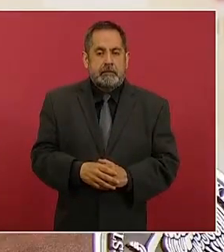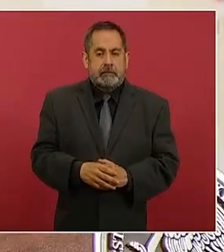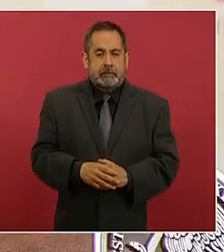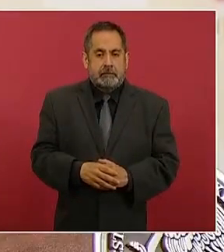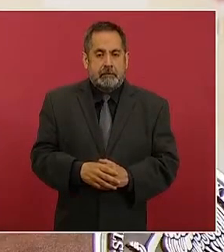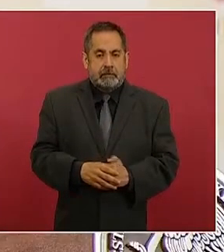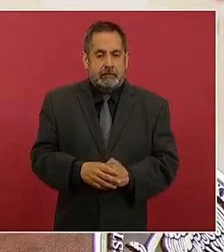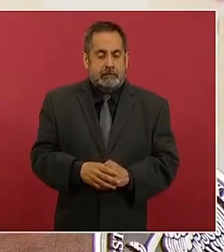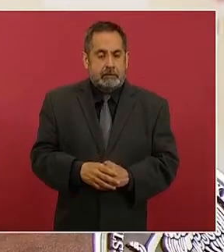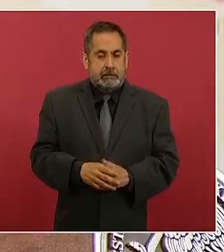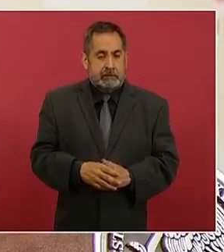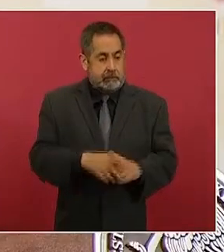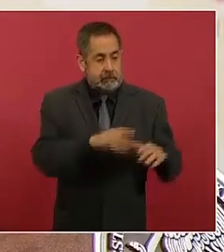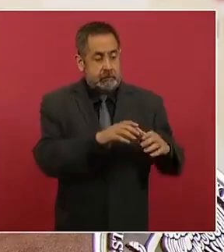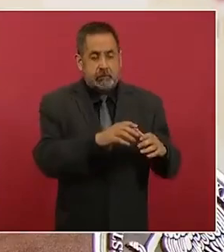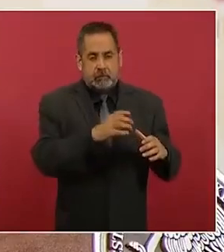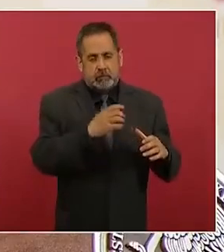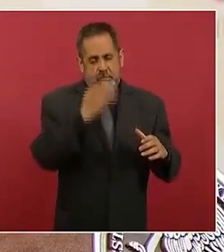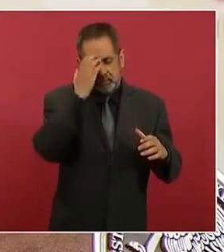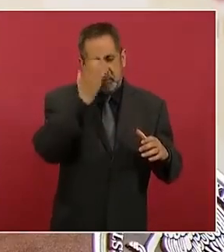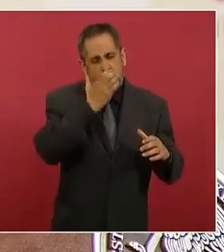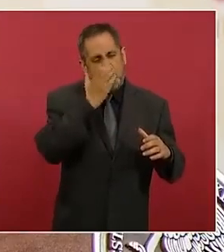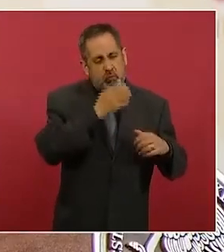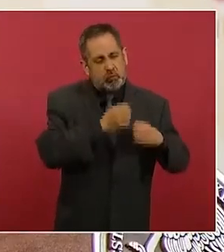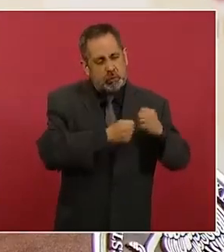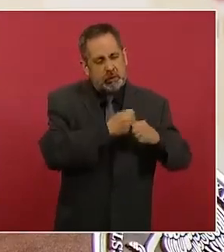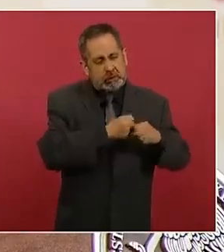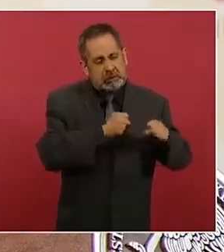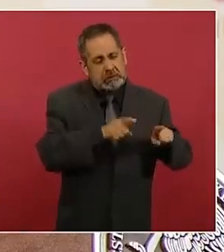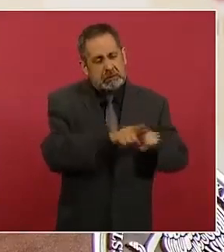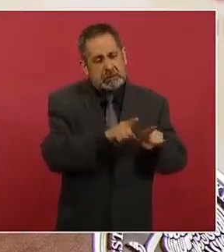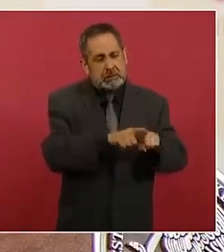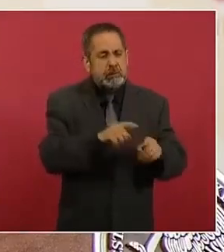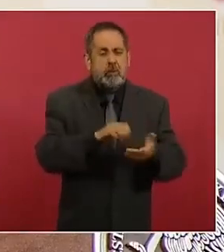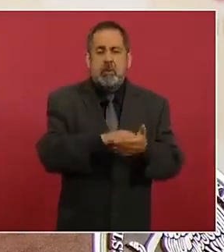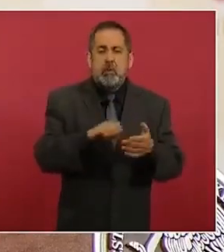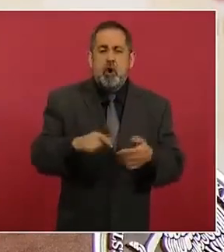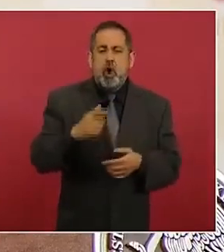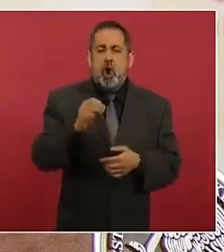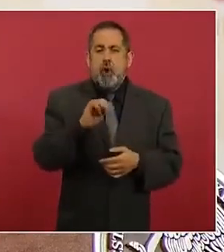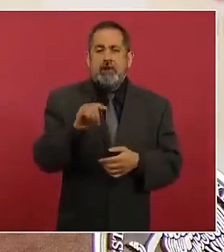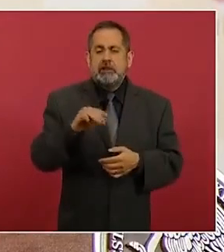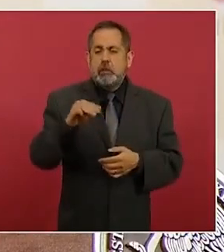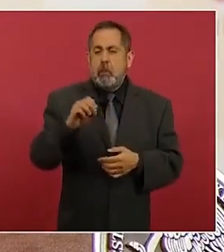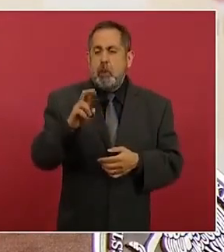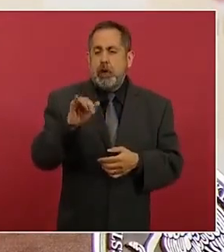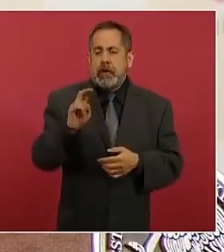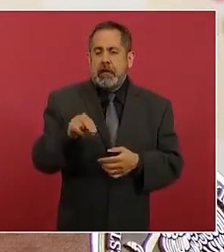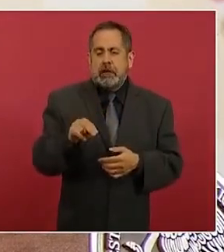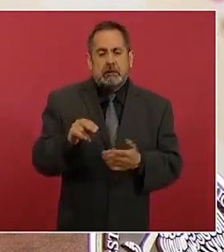Siendo conservadores, Manuel Gómez Morín y otros.